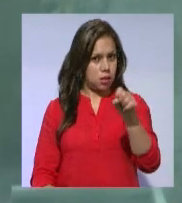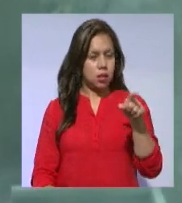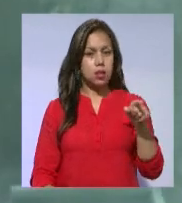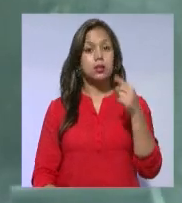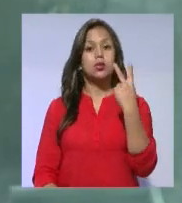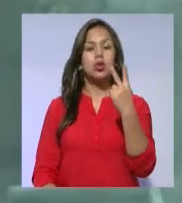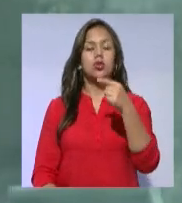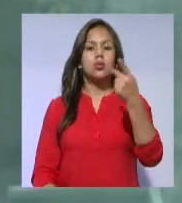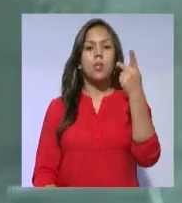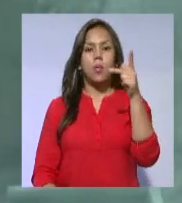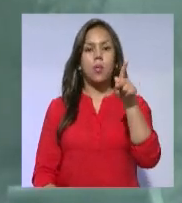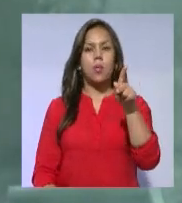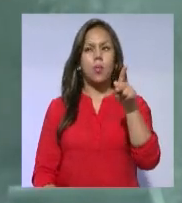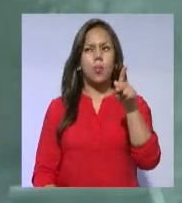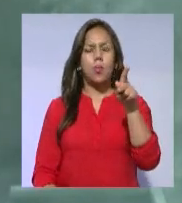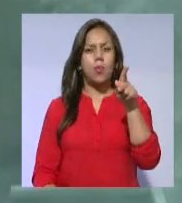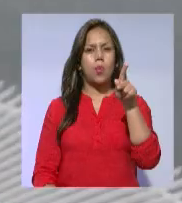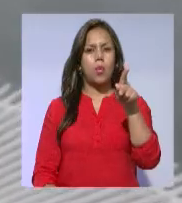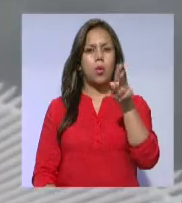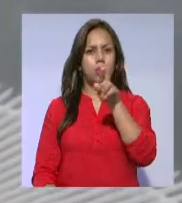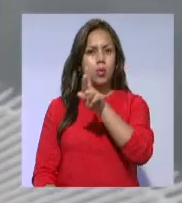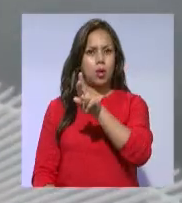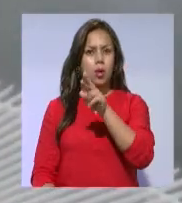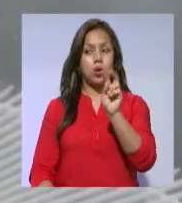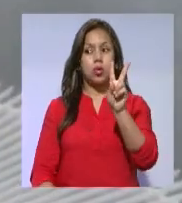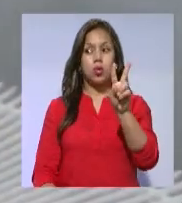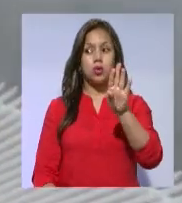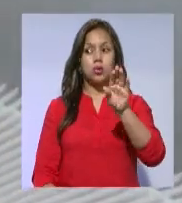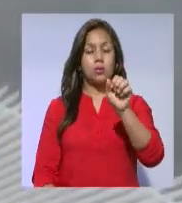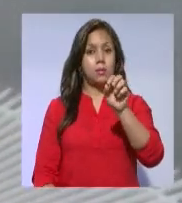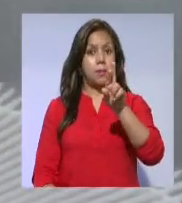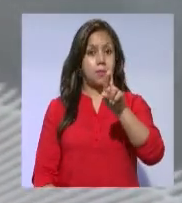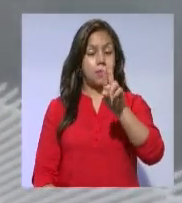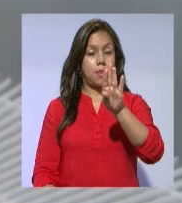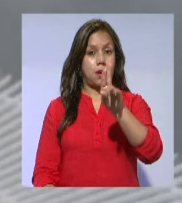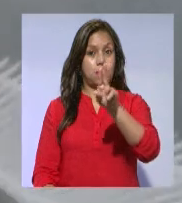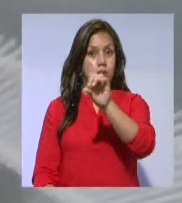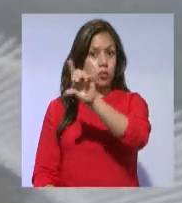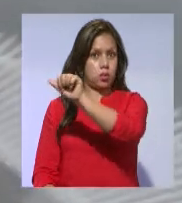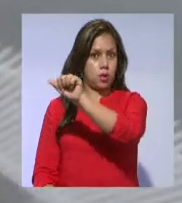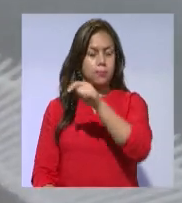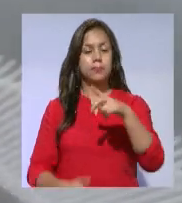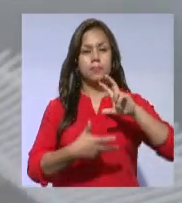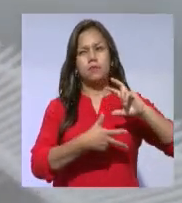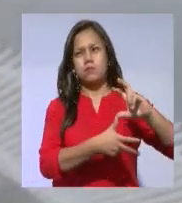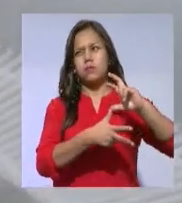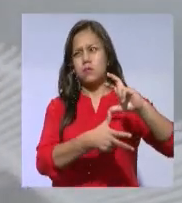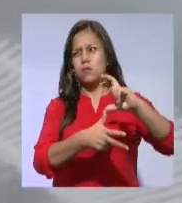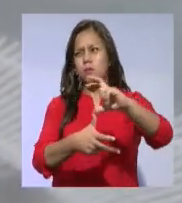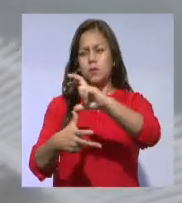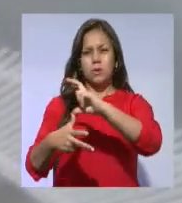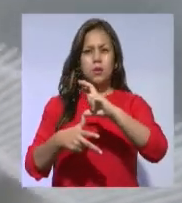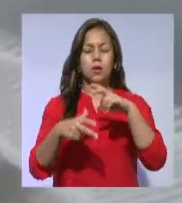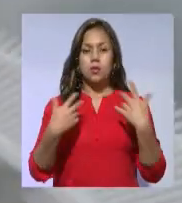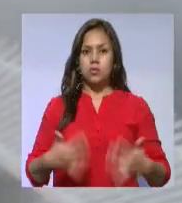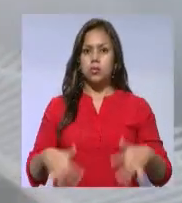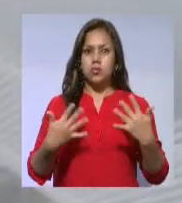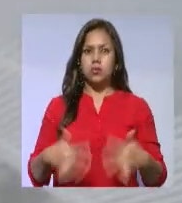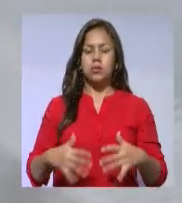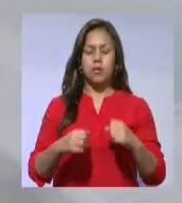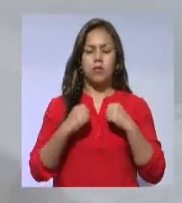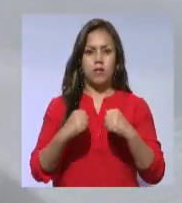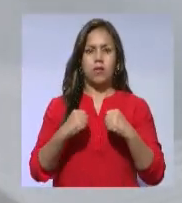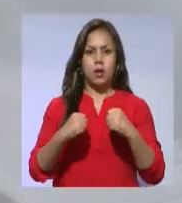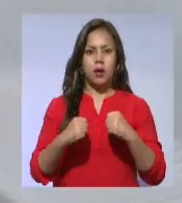puerto rico 3 en florida y una embargo según el centro nacional de huracanes unidense irma se encaminaba a convertirse en una tormenta tropical